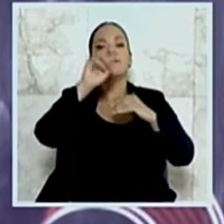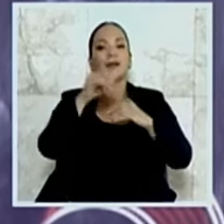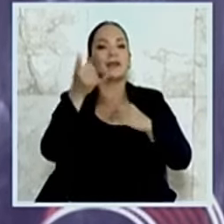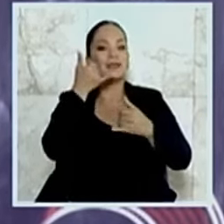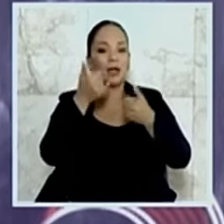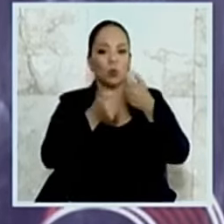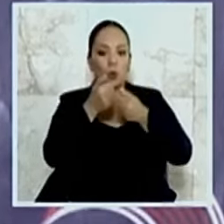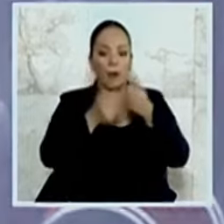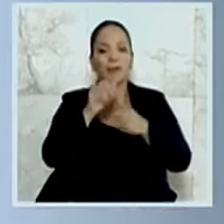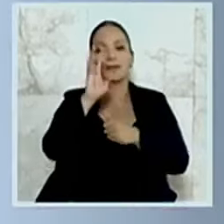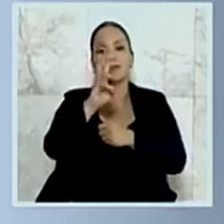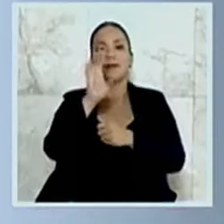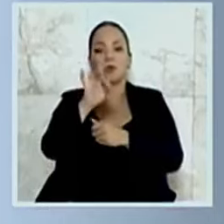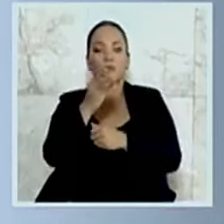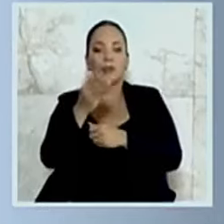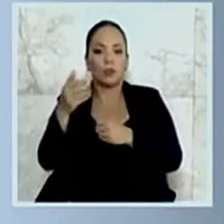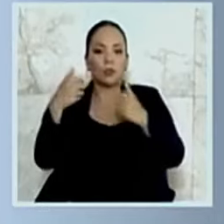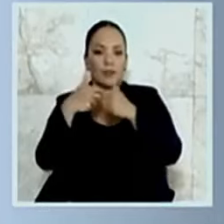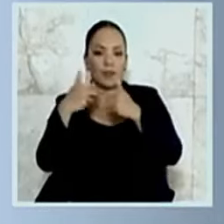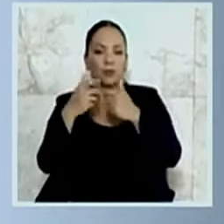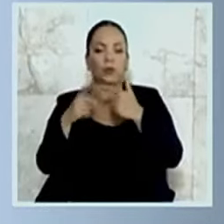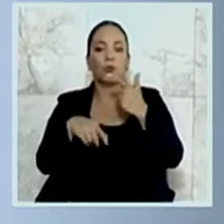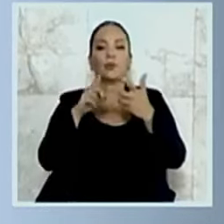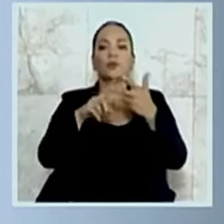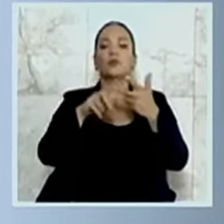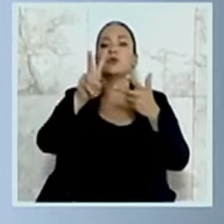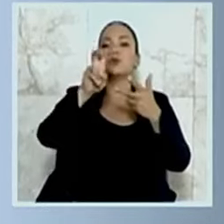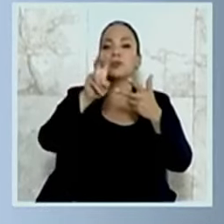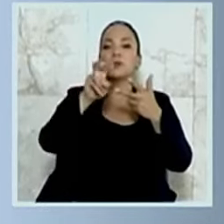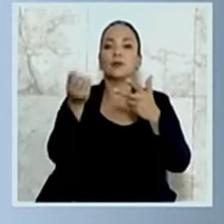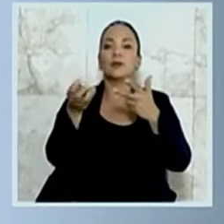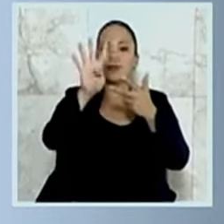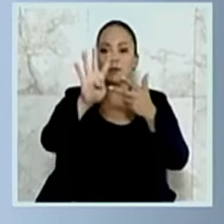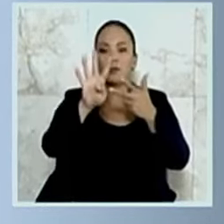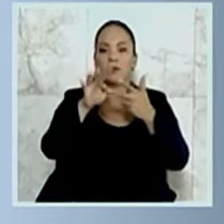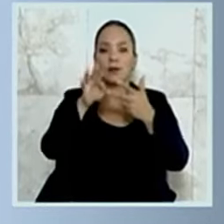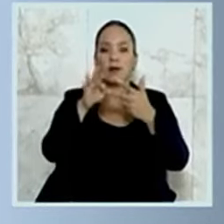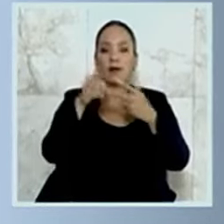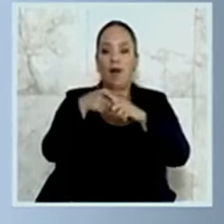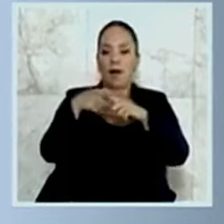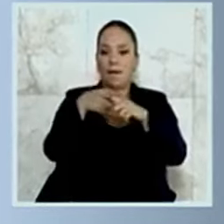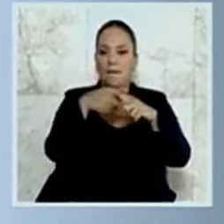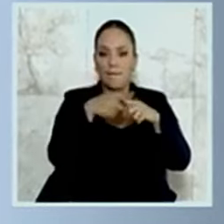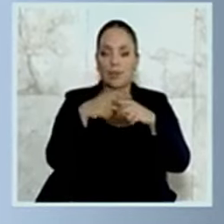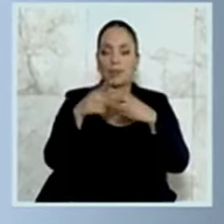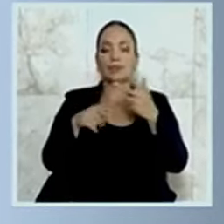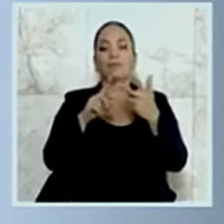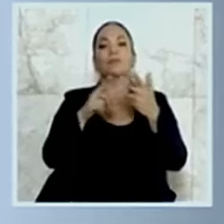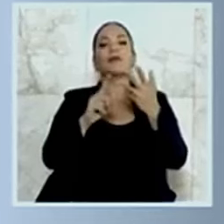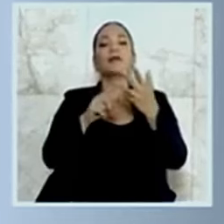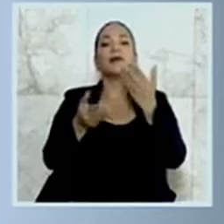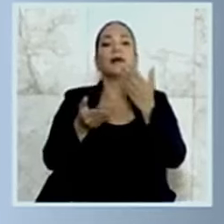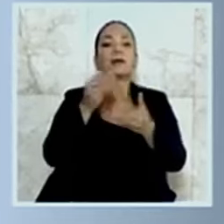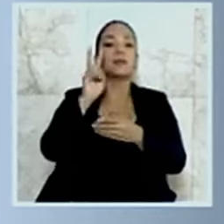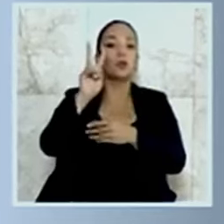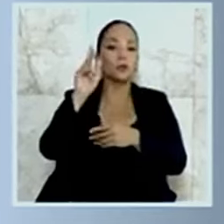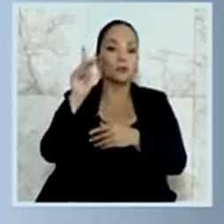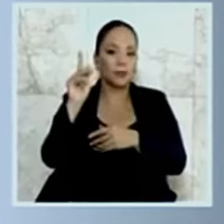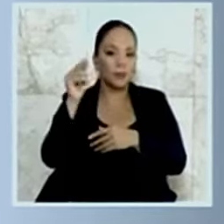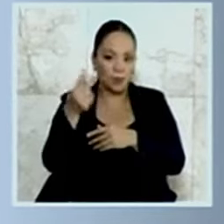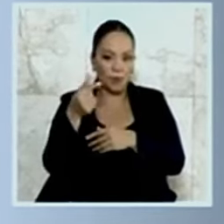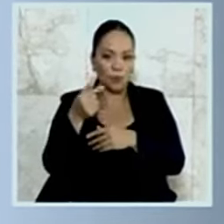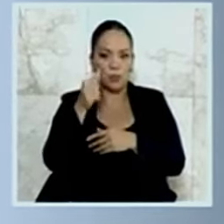del 22 al 28 de mayo 72 intervenciones en todos los centros encontramos más de 30 celulares,